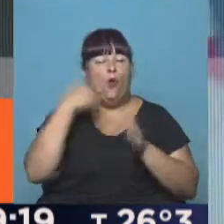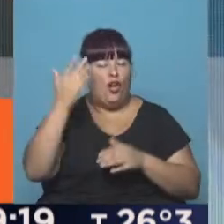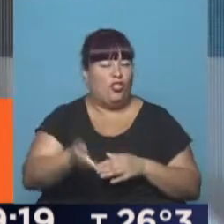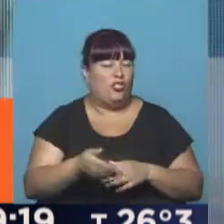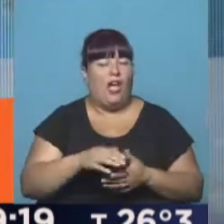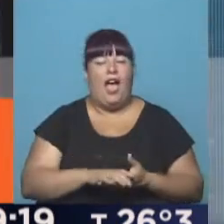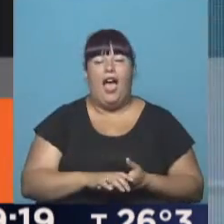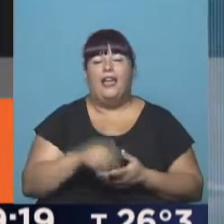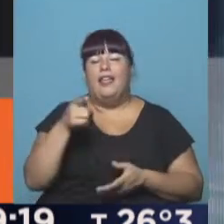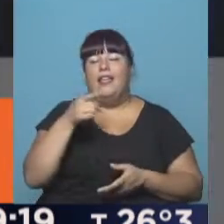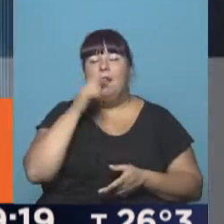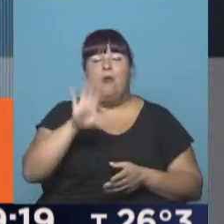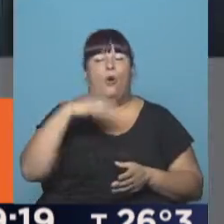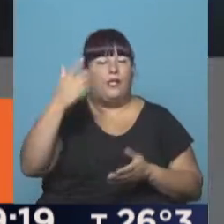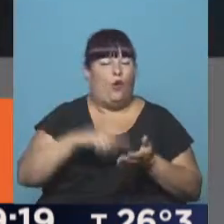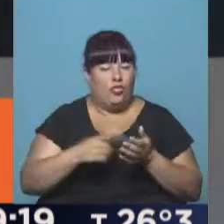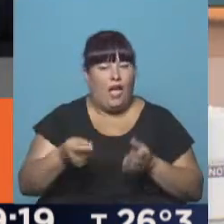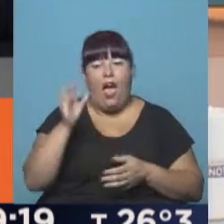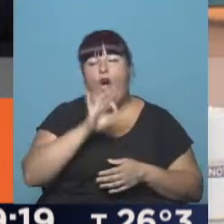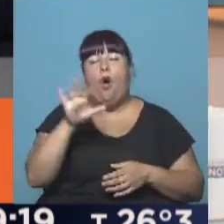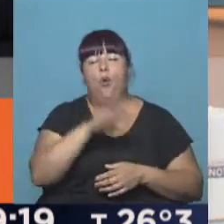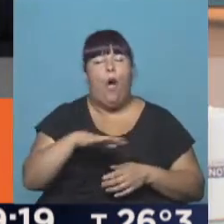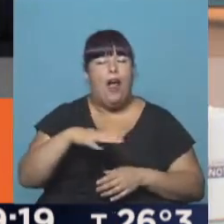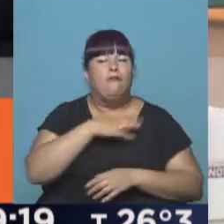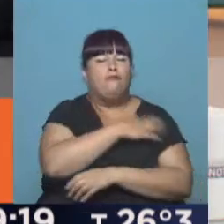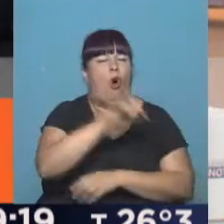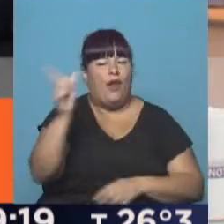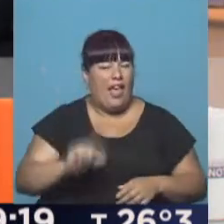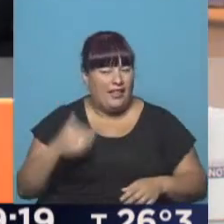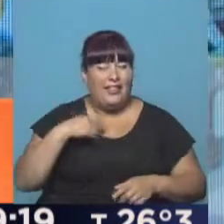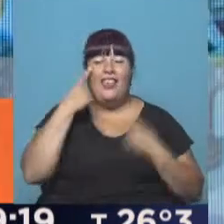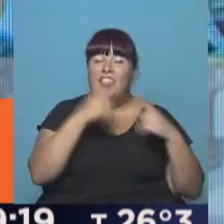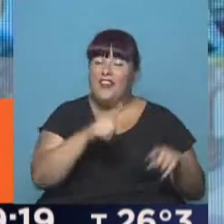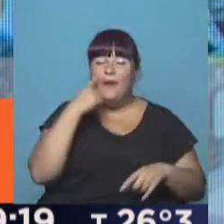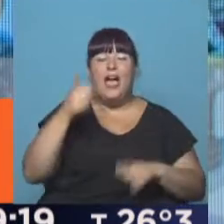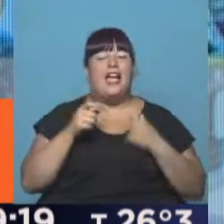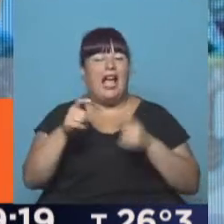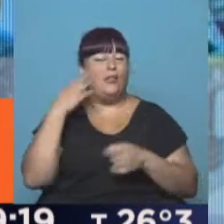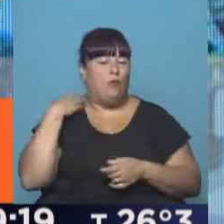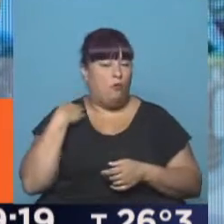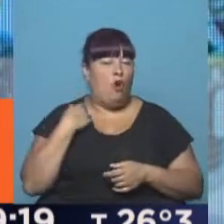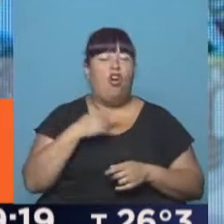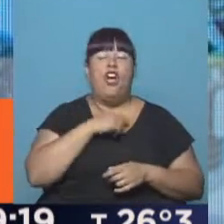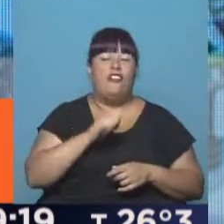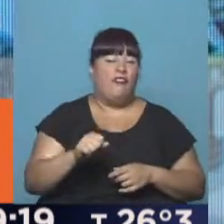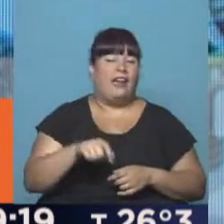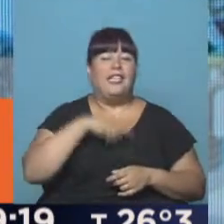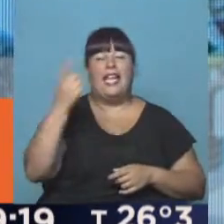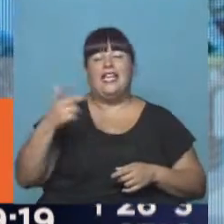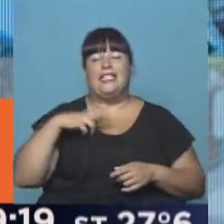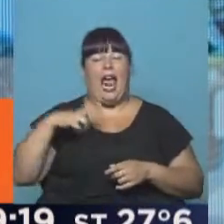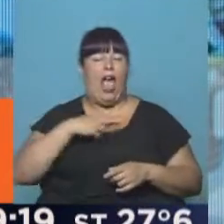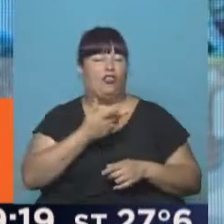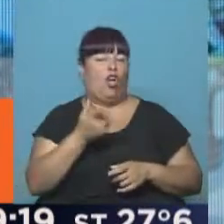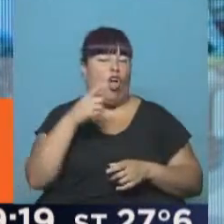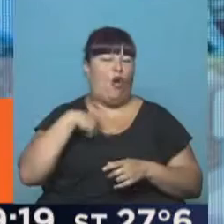de la provincia de Buenos Aires o en los lugares más pobres del país y ver a una persona con cáncer de pulmón o con infarto que en un sanatorio